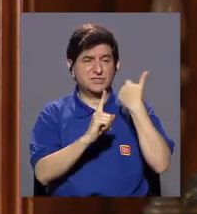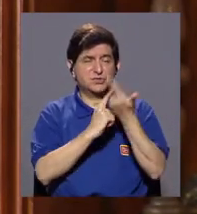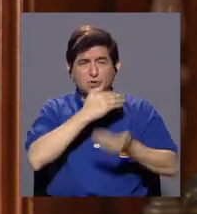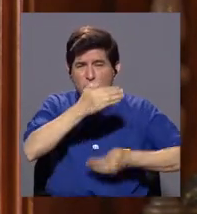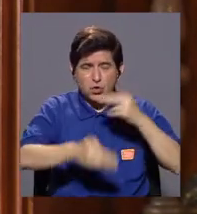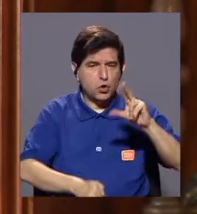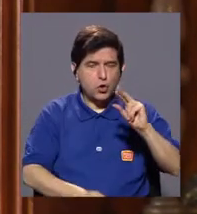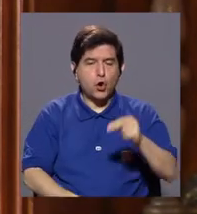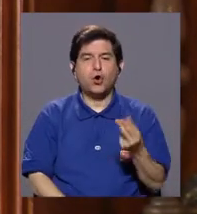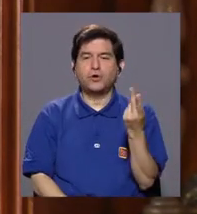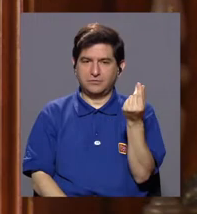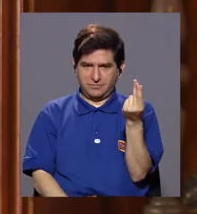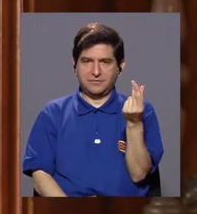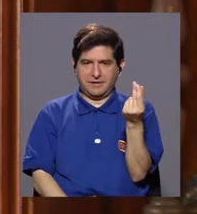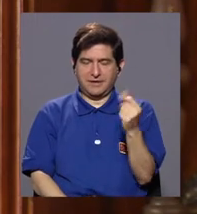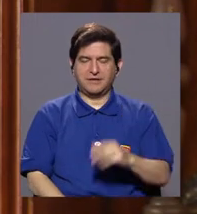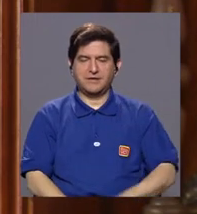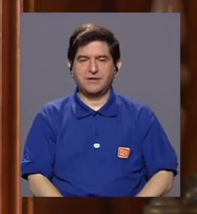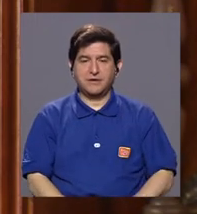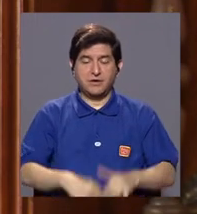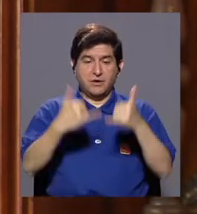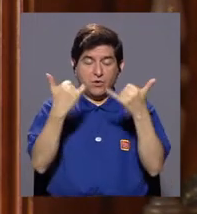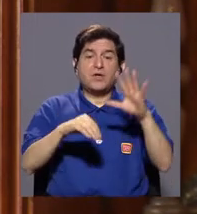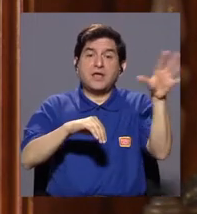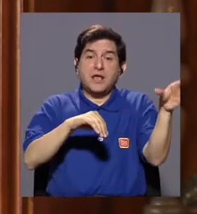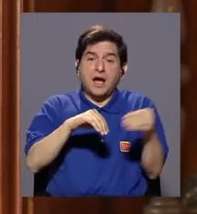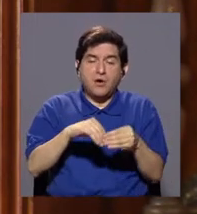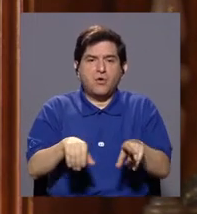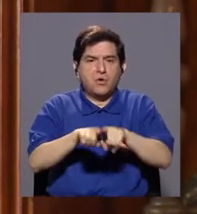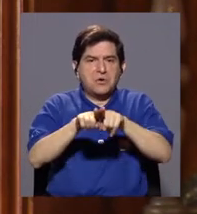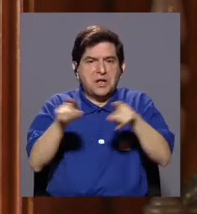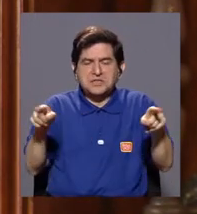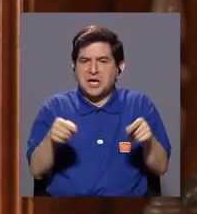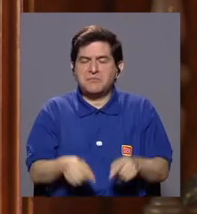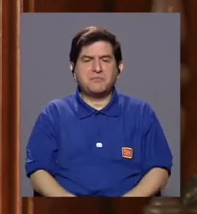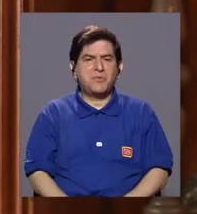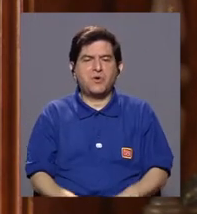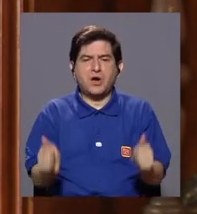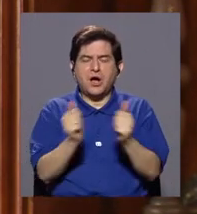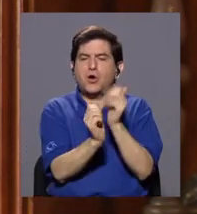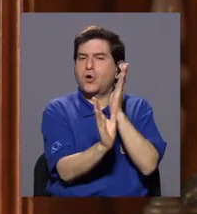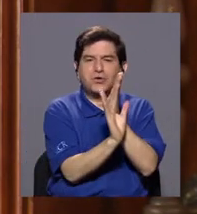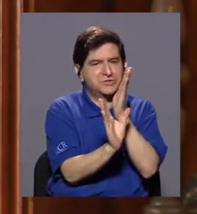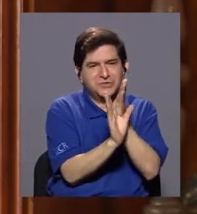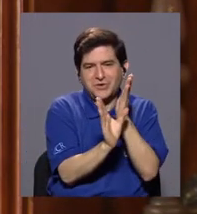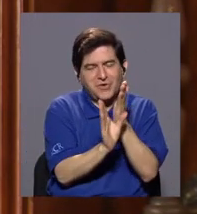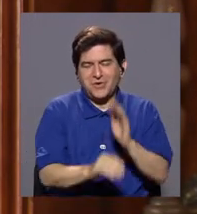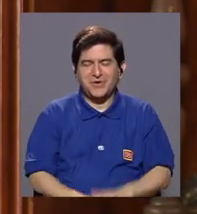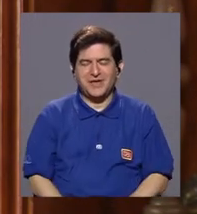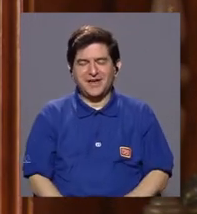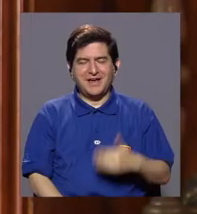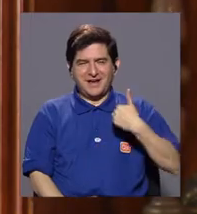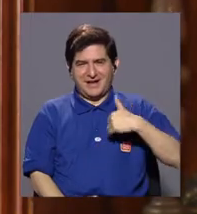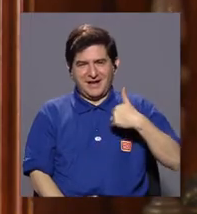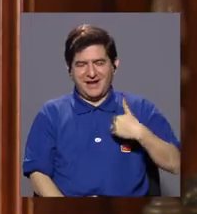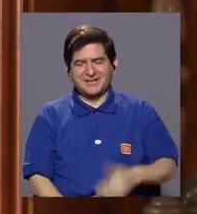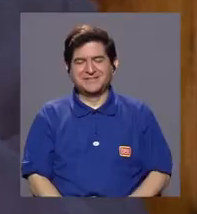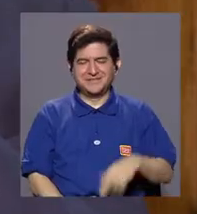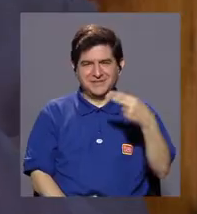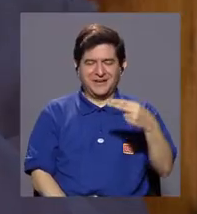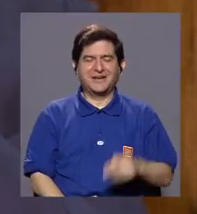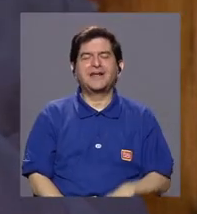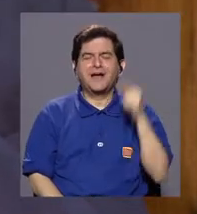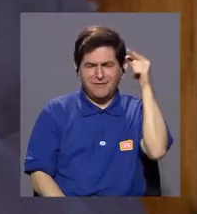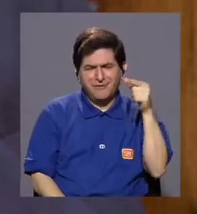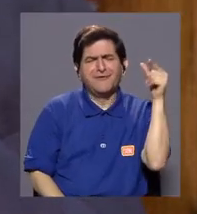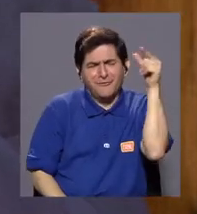sociología, sino con dinero. Y ahora tengo que agregar que tampoco se resuelven con psicología, don Geni. Por supuesto.